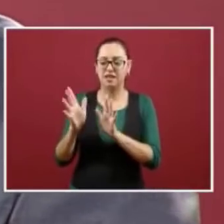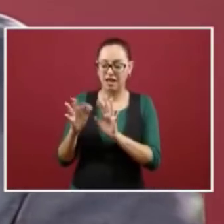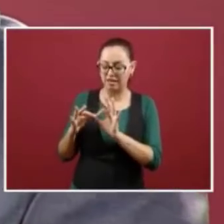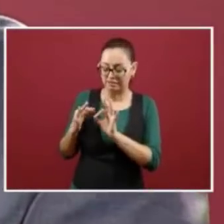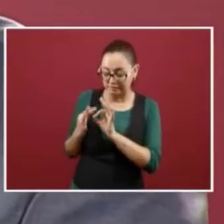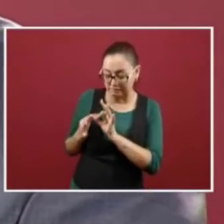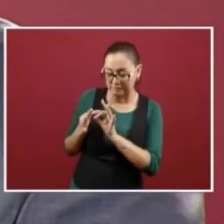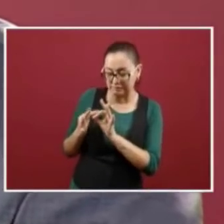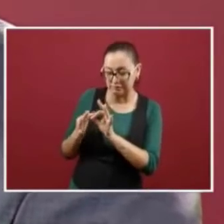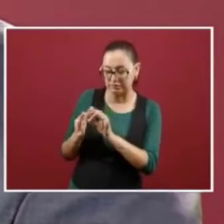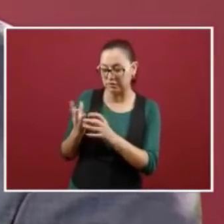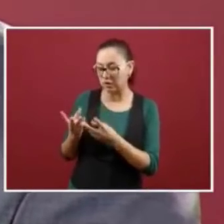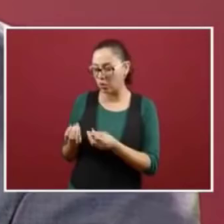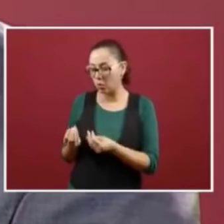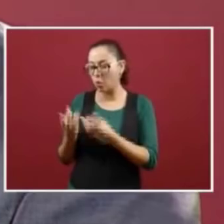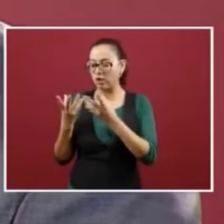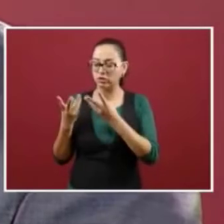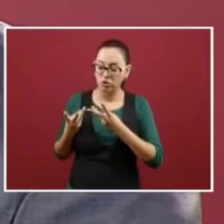presupuesto